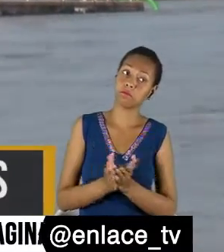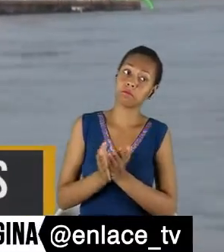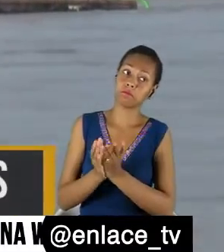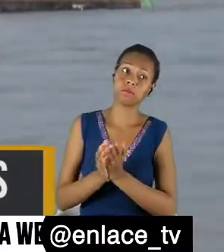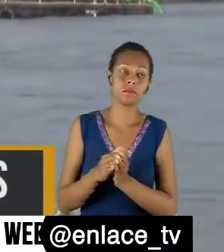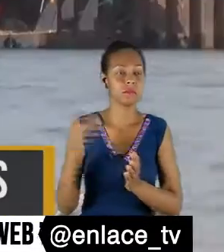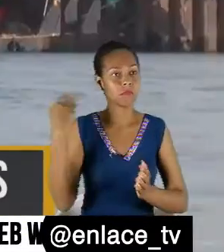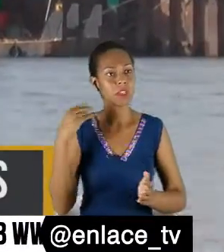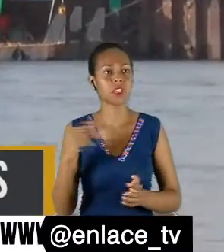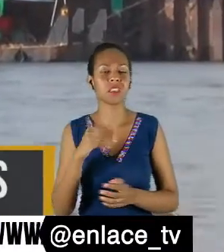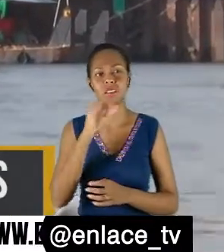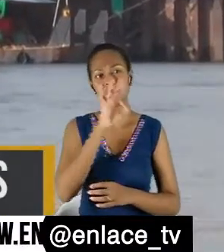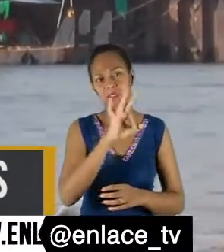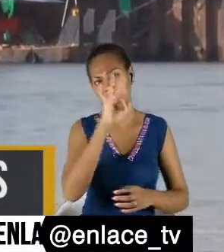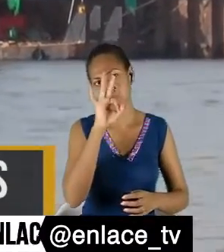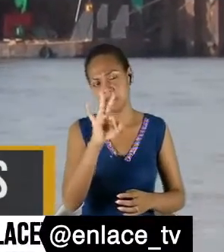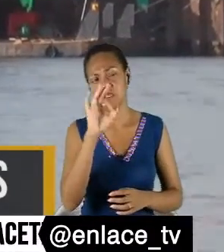llegó a